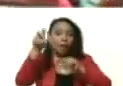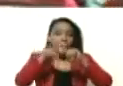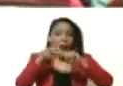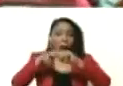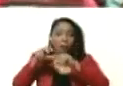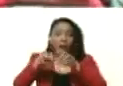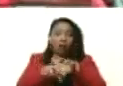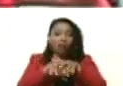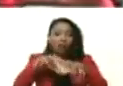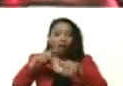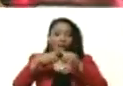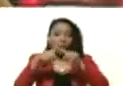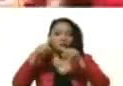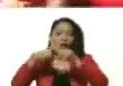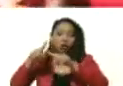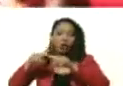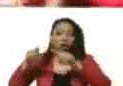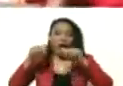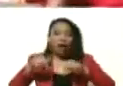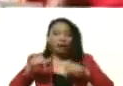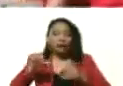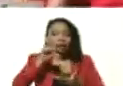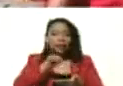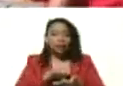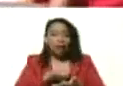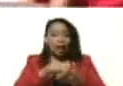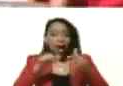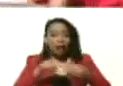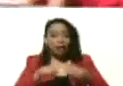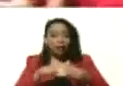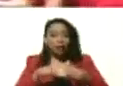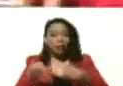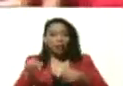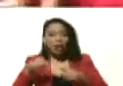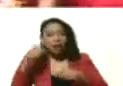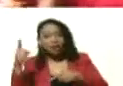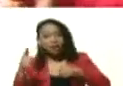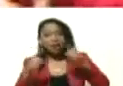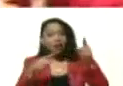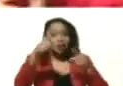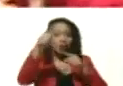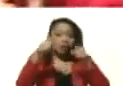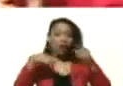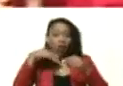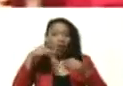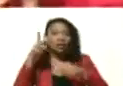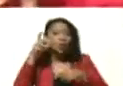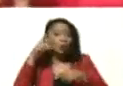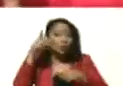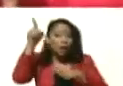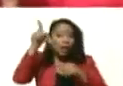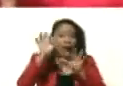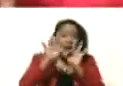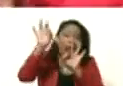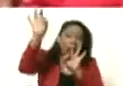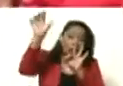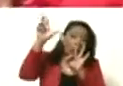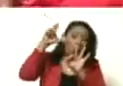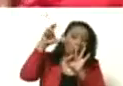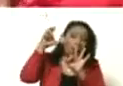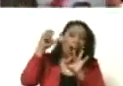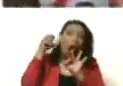en la otra, los que están aquí en la grada central, por aquí, por el RAI, por allá. ¿Se escucha ya, verdad?